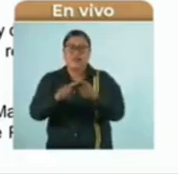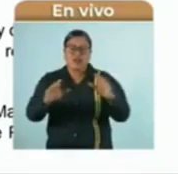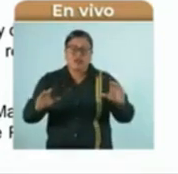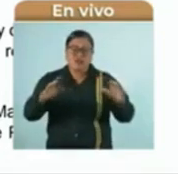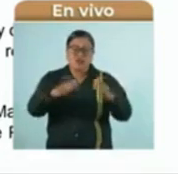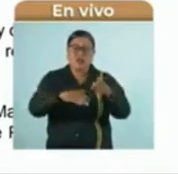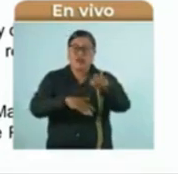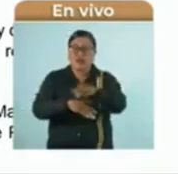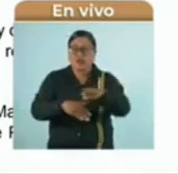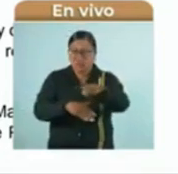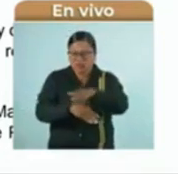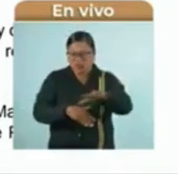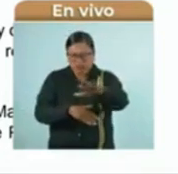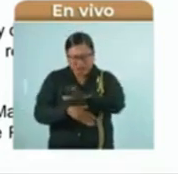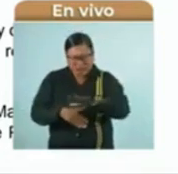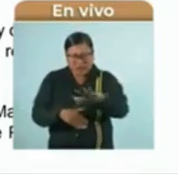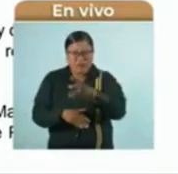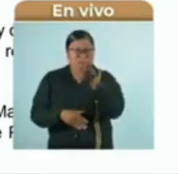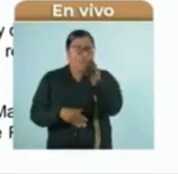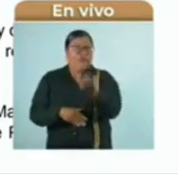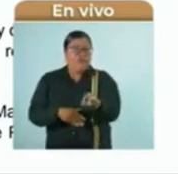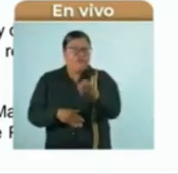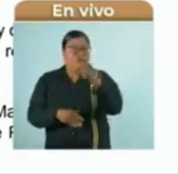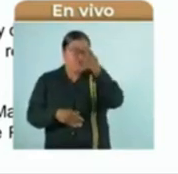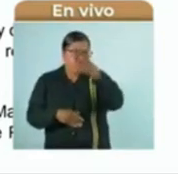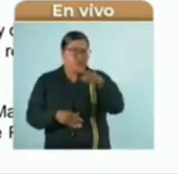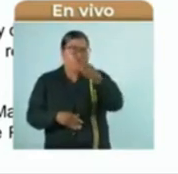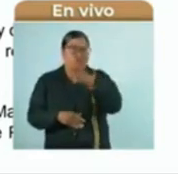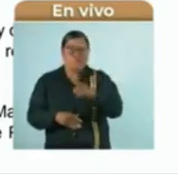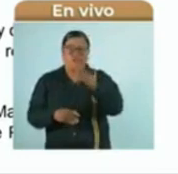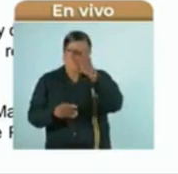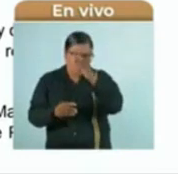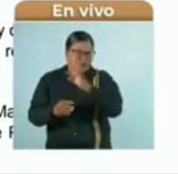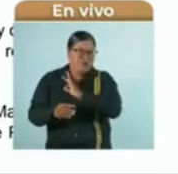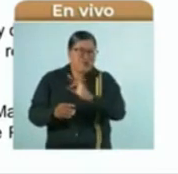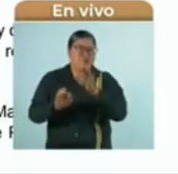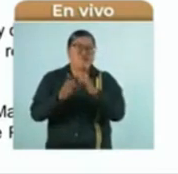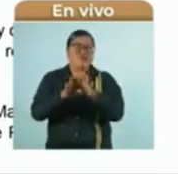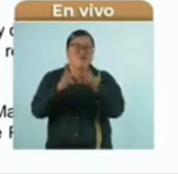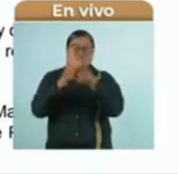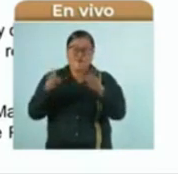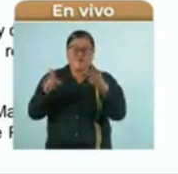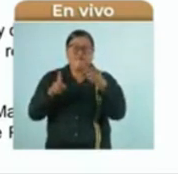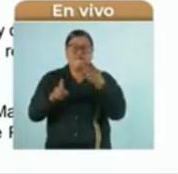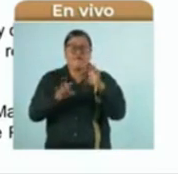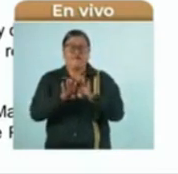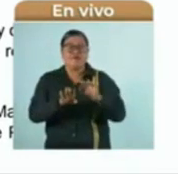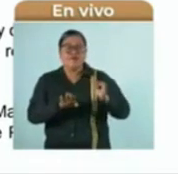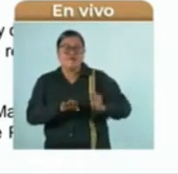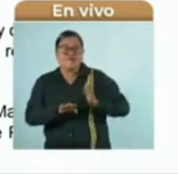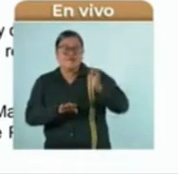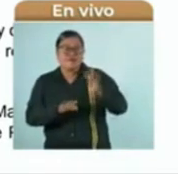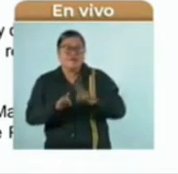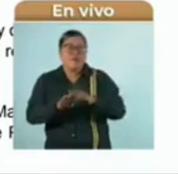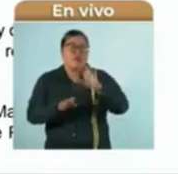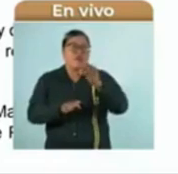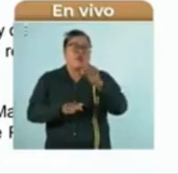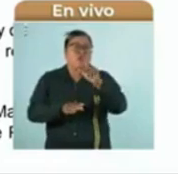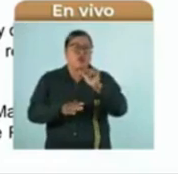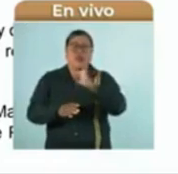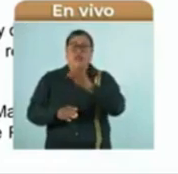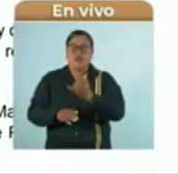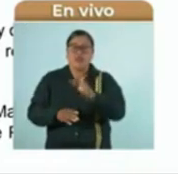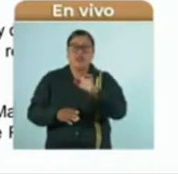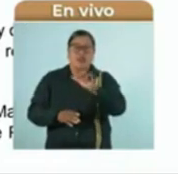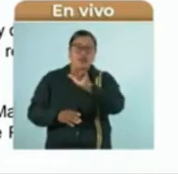su conjunto y será el instrumento rector para el desarrollo, uso y aprovechamiento de bajos de Coyula y Arenal. Es decir, lo